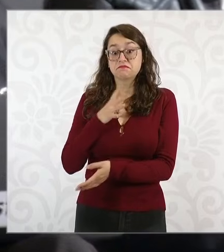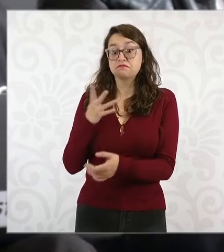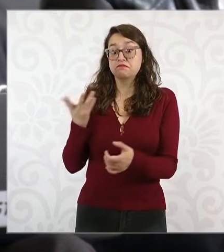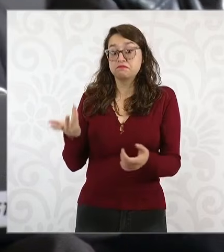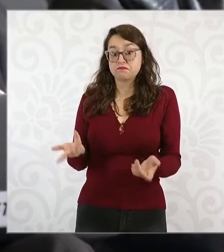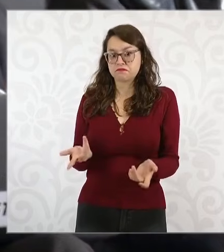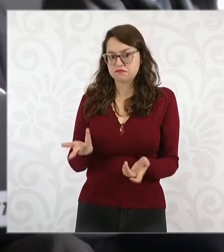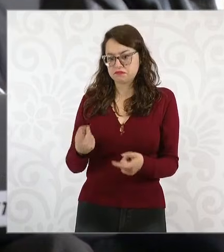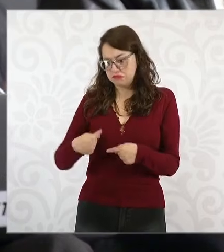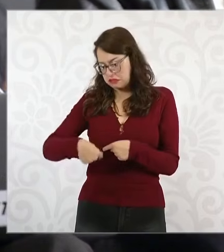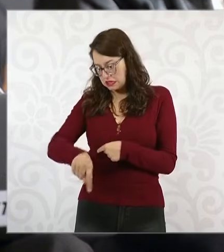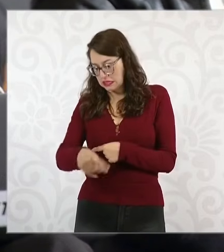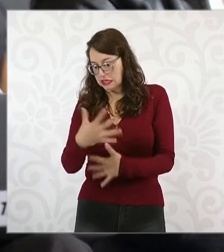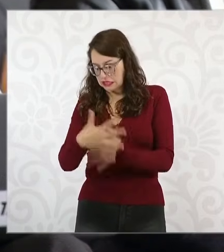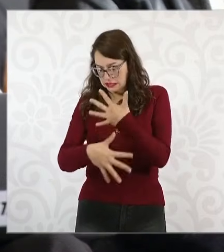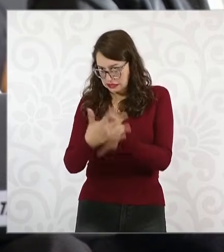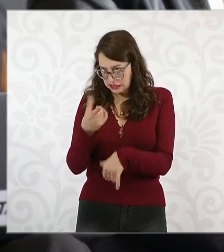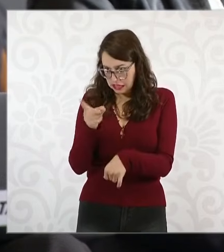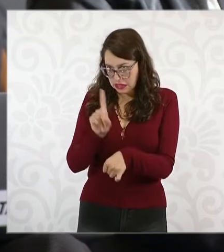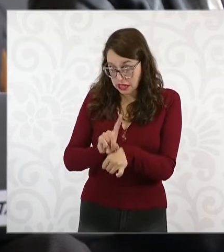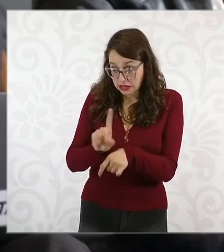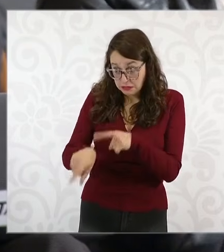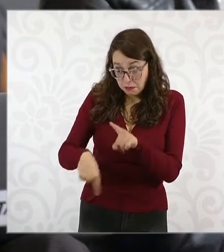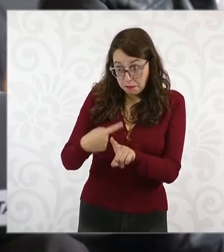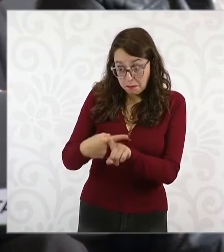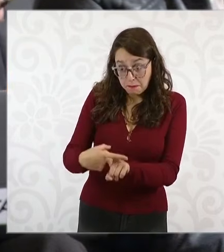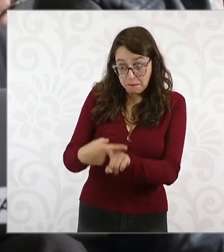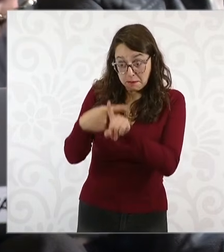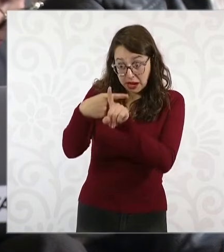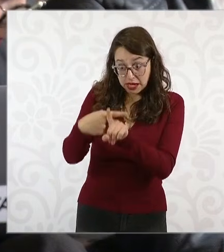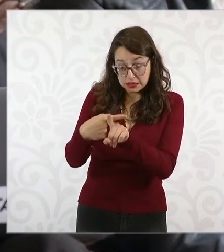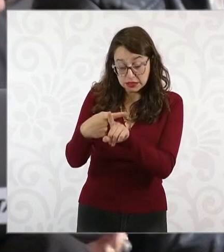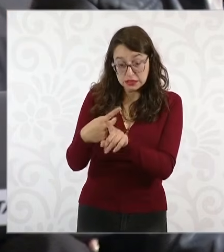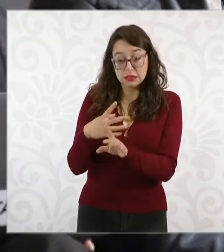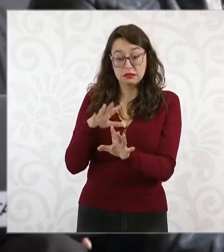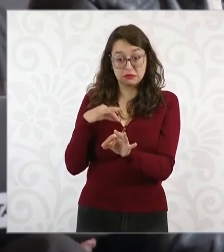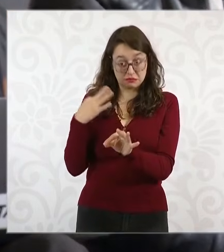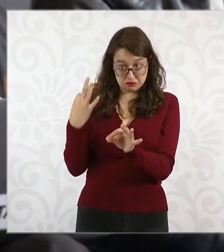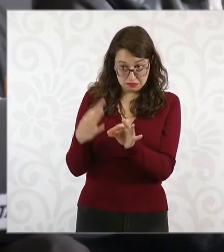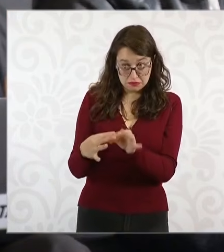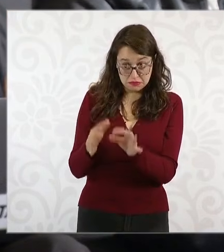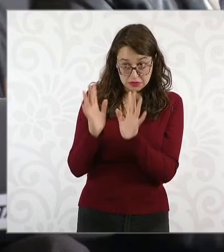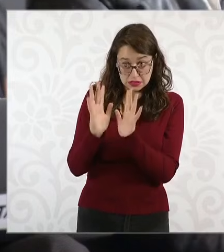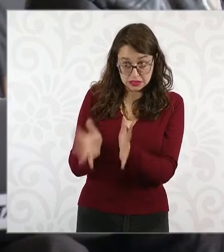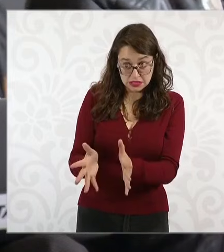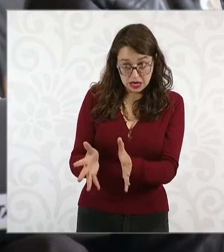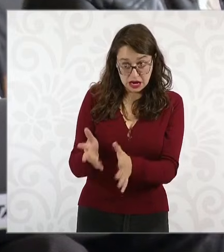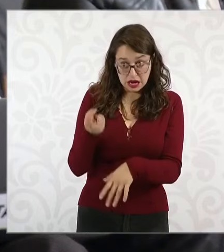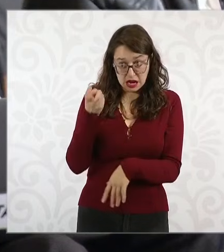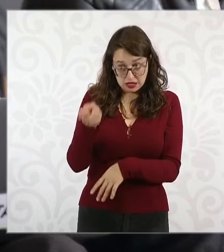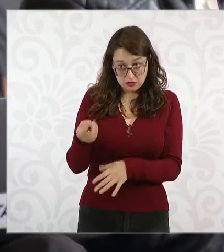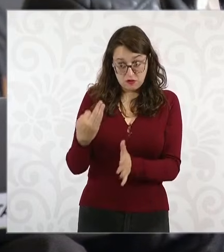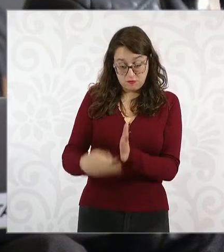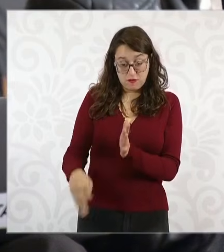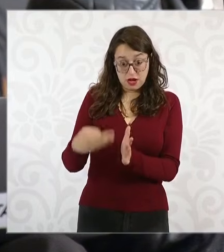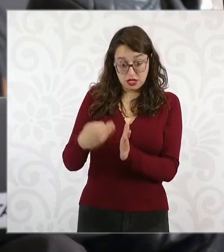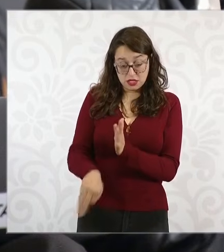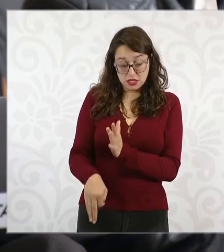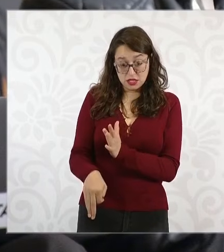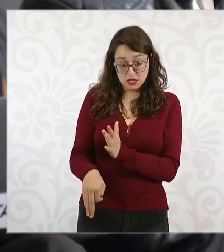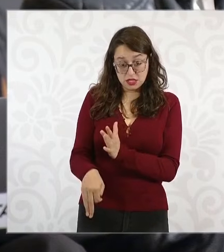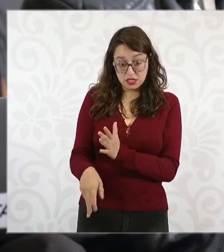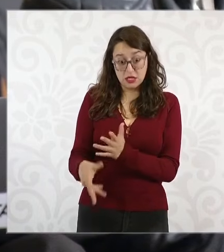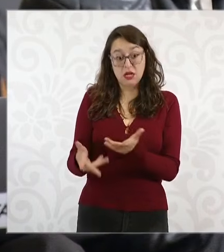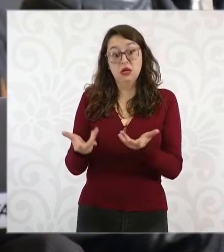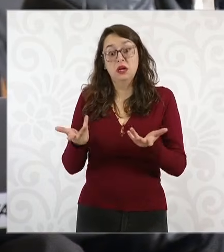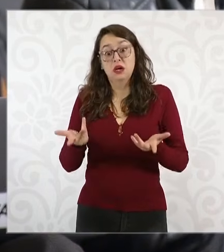Comentaban que en 15 días iba a ya entrar en operación estas obras que nos presentas. Entonces